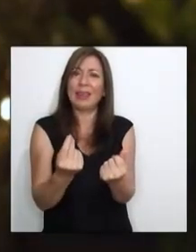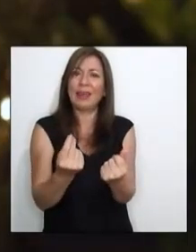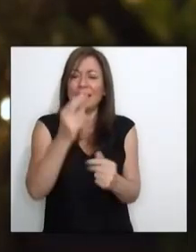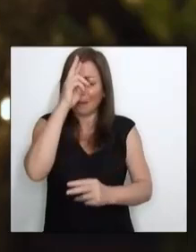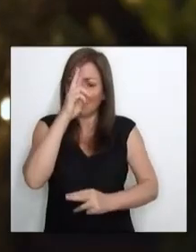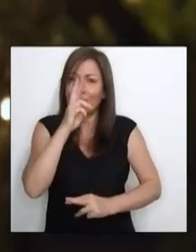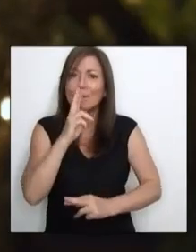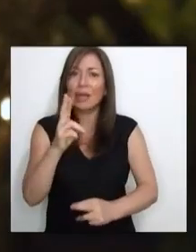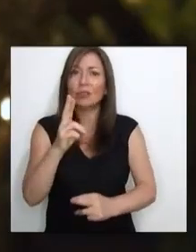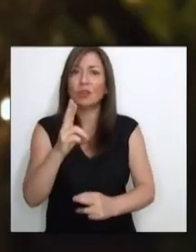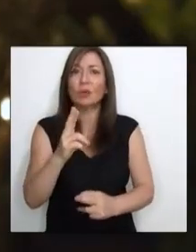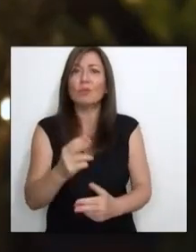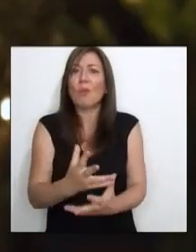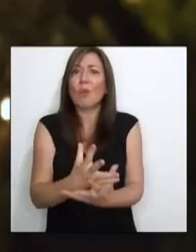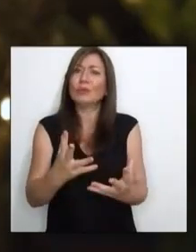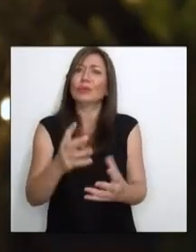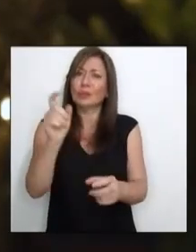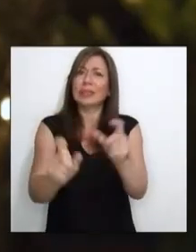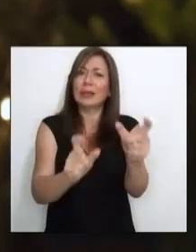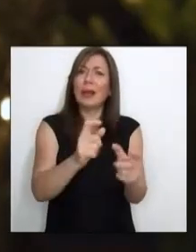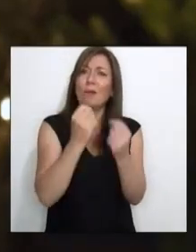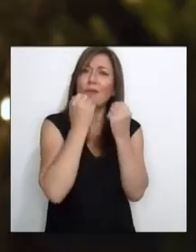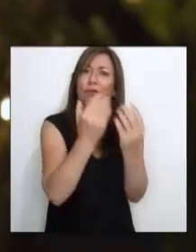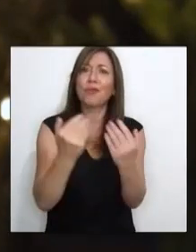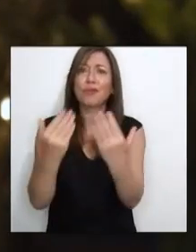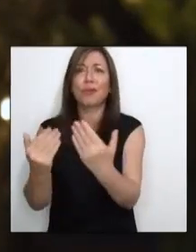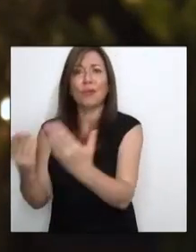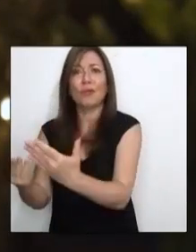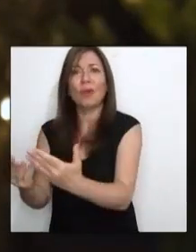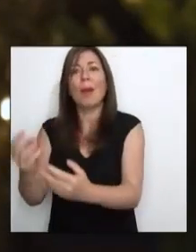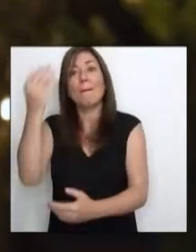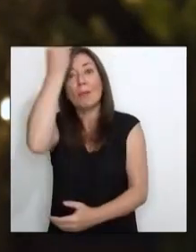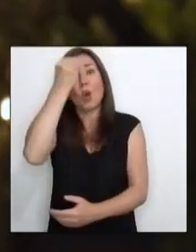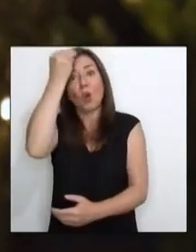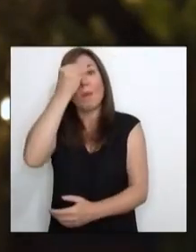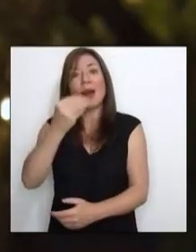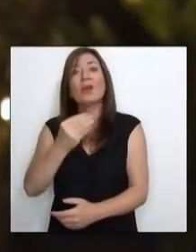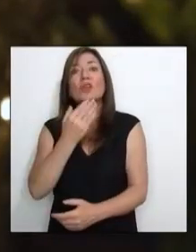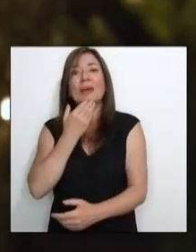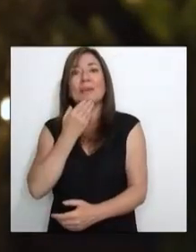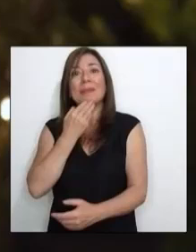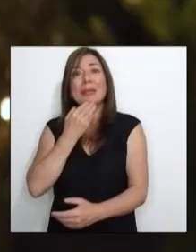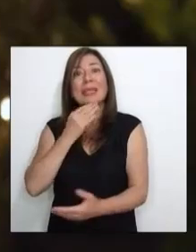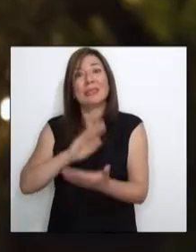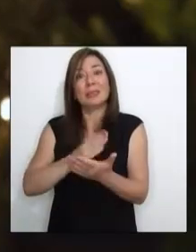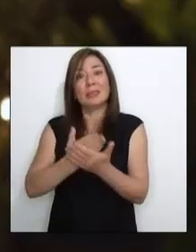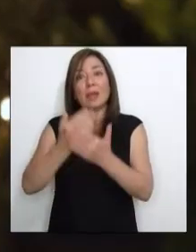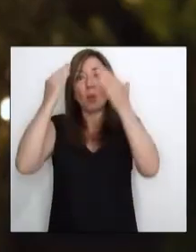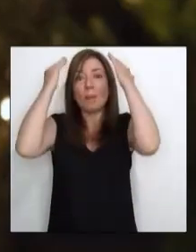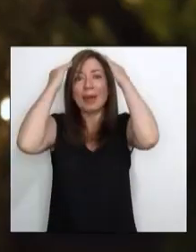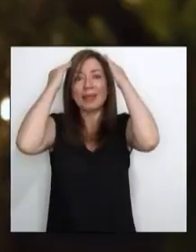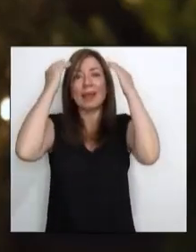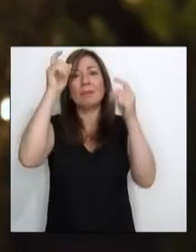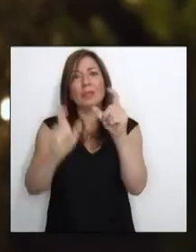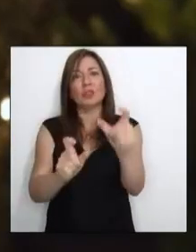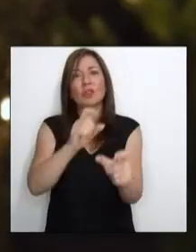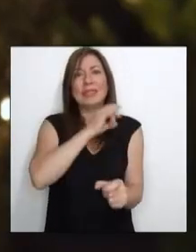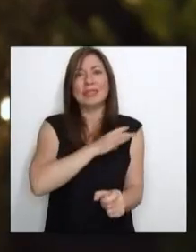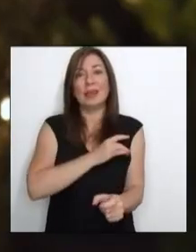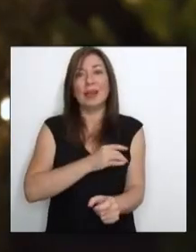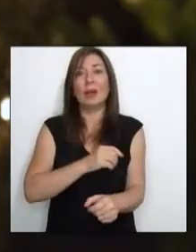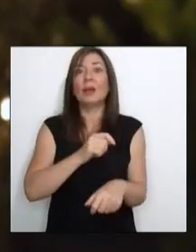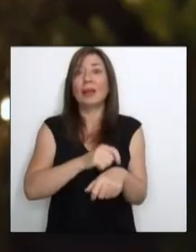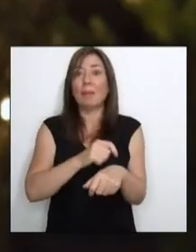digna para millones de chilenos. Finalmente, algo fundamental, vamos a preocuparnos de la salud mental de los chilenos. Han